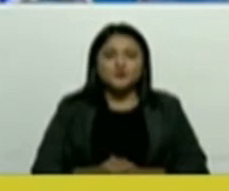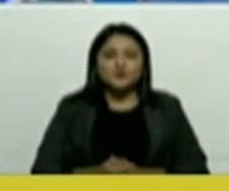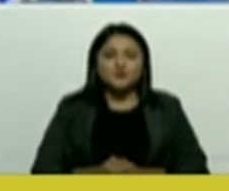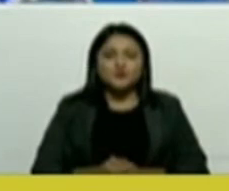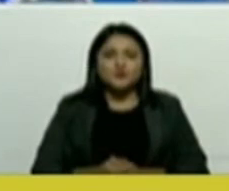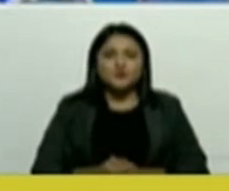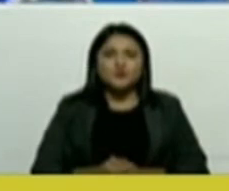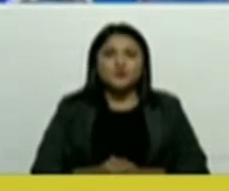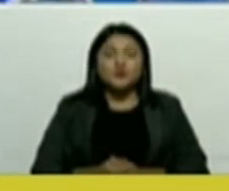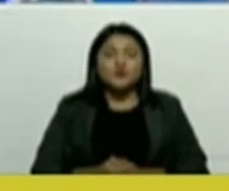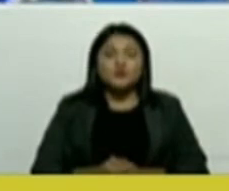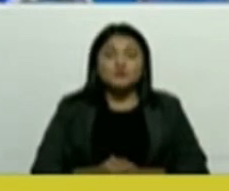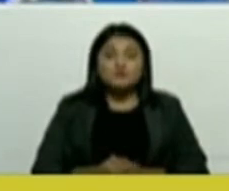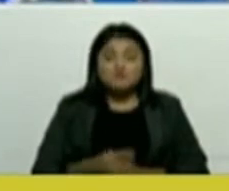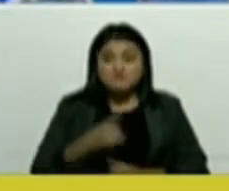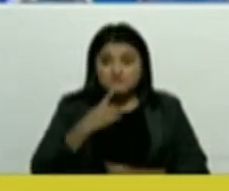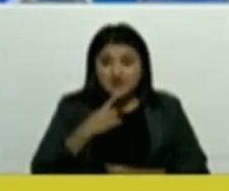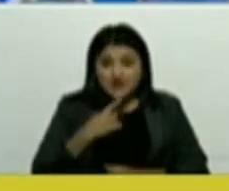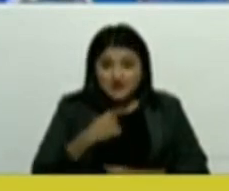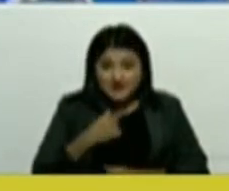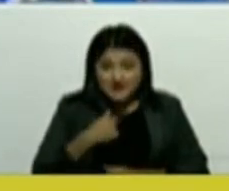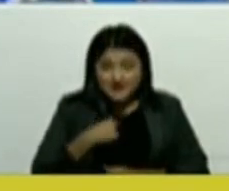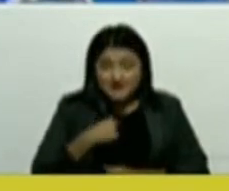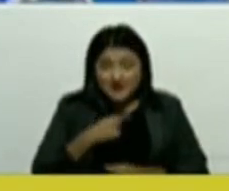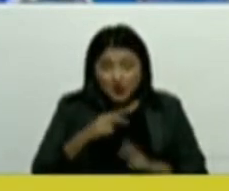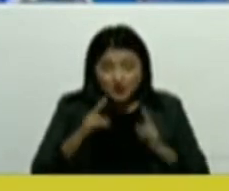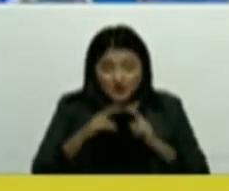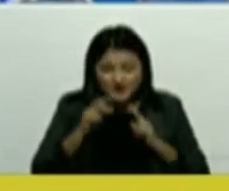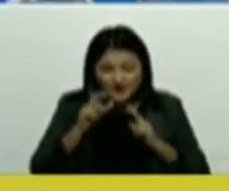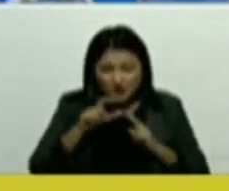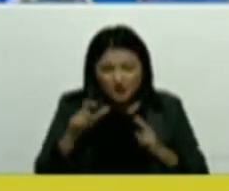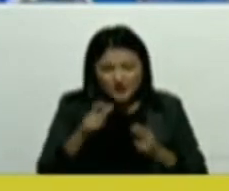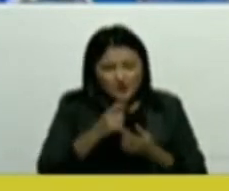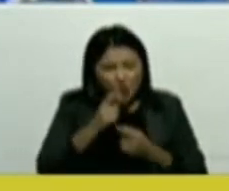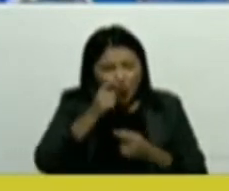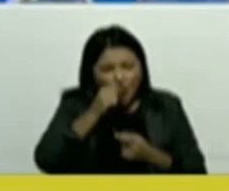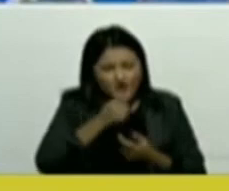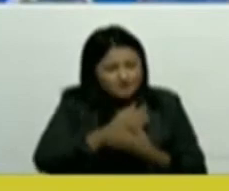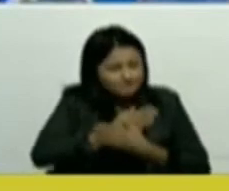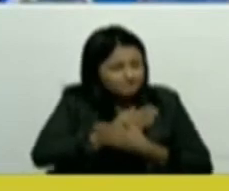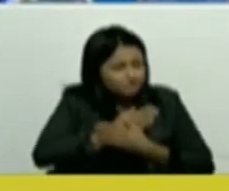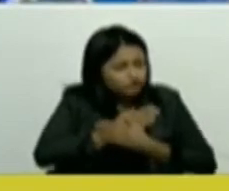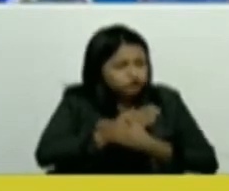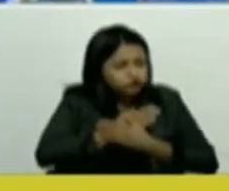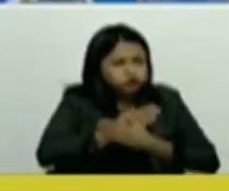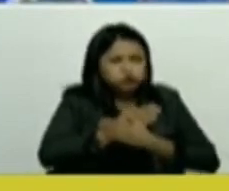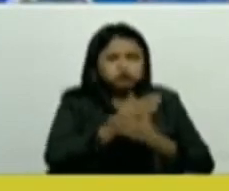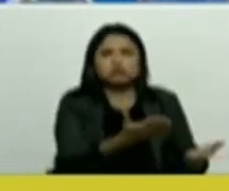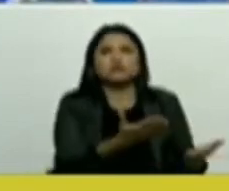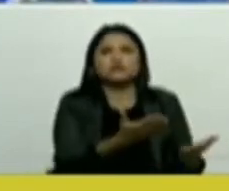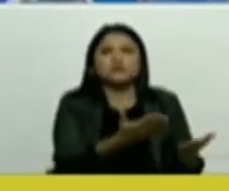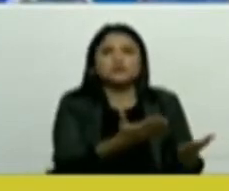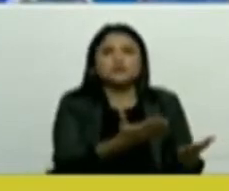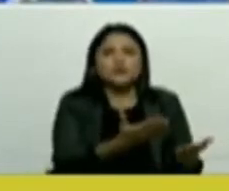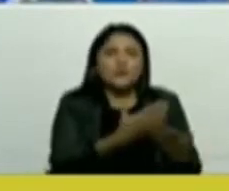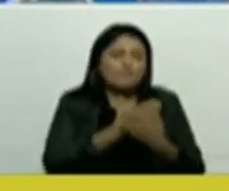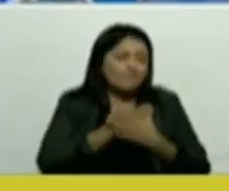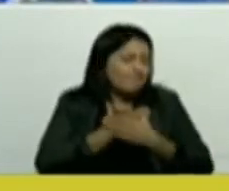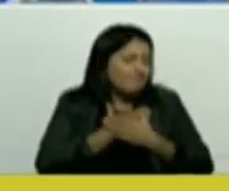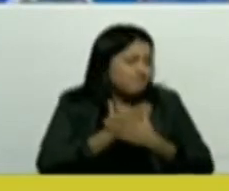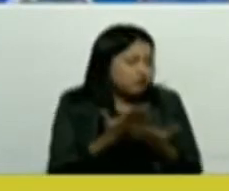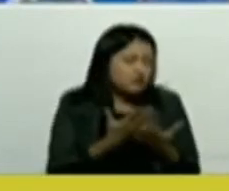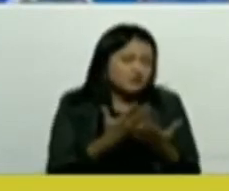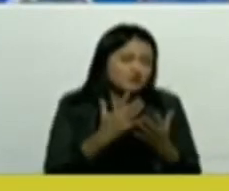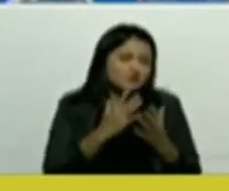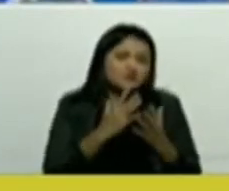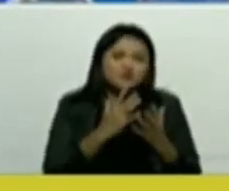Me dijo que vas a conocer el hombre más generoso. Human being anywhere in the world. El ser humano más generoso de todo